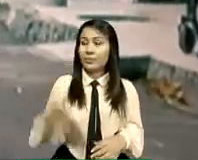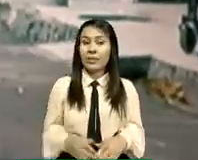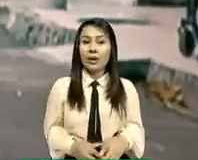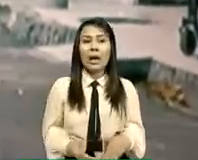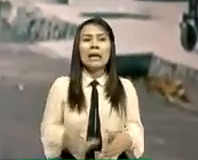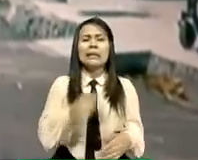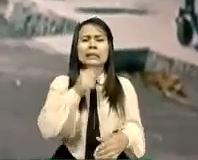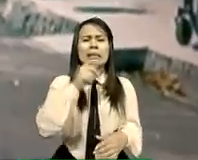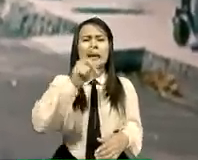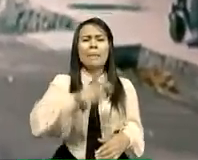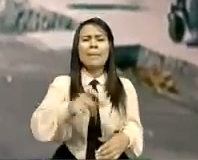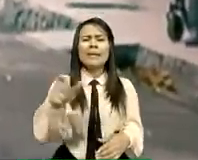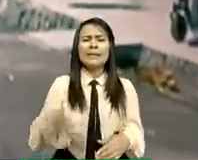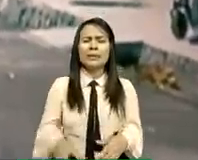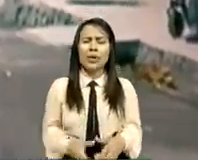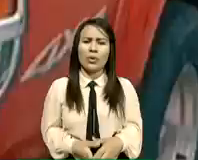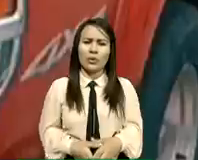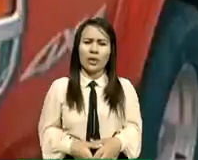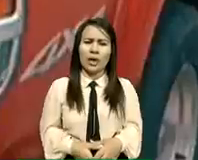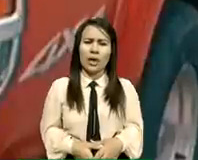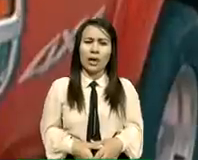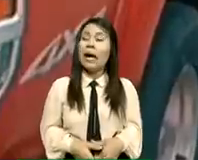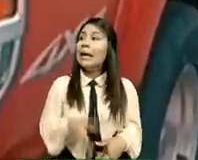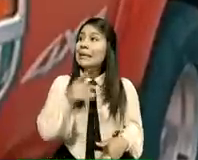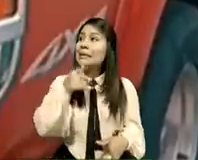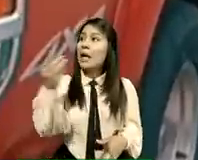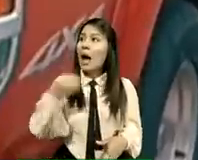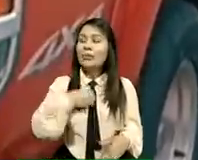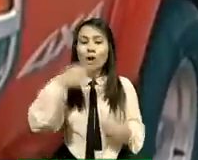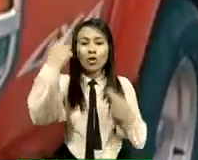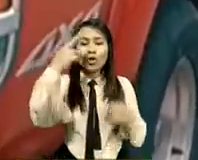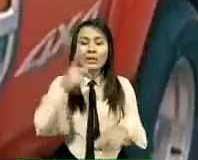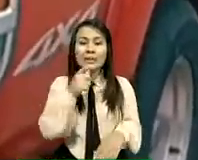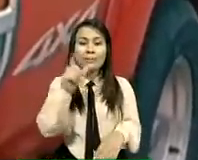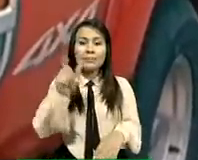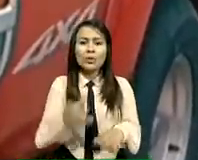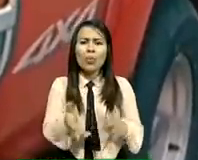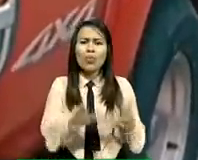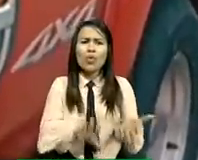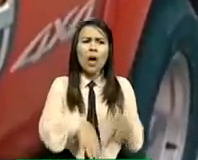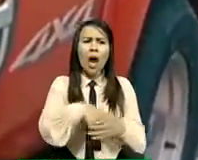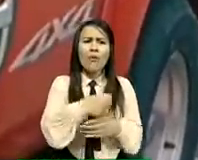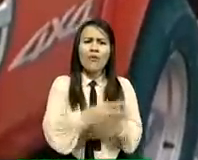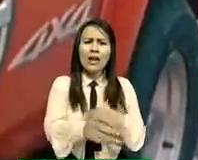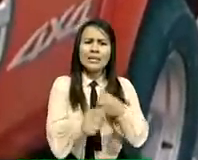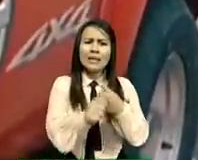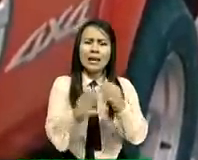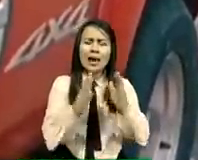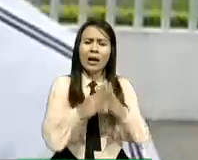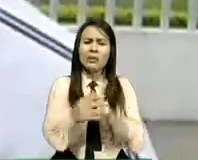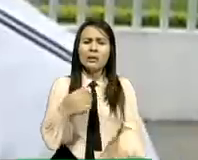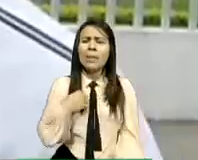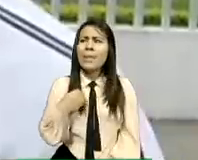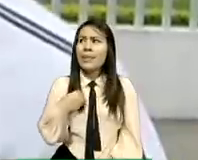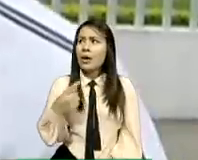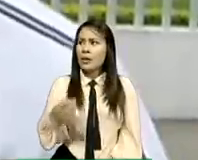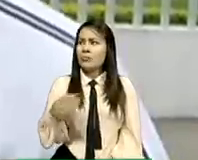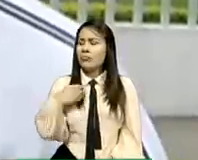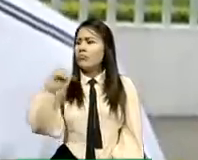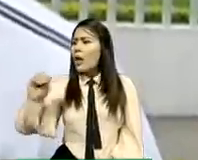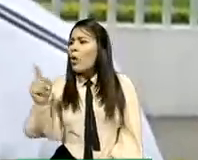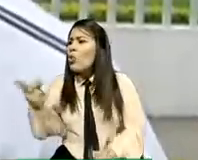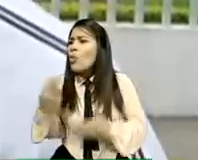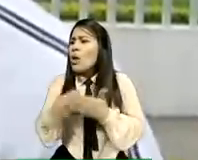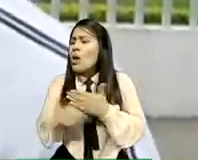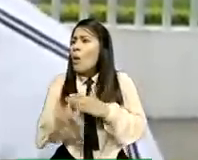estaba en casa cuando un familiar le dio la terrible noticia. Mi yerno me fue a la casa, que lo habían disparado, no se